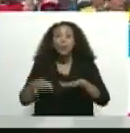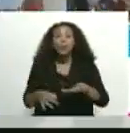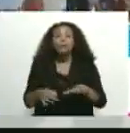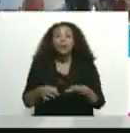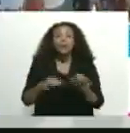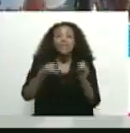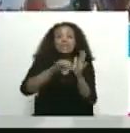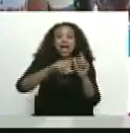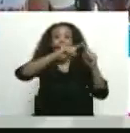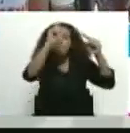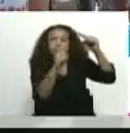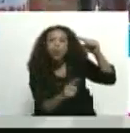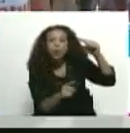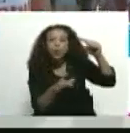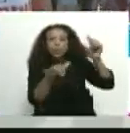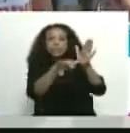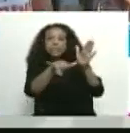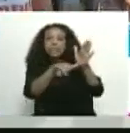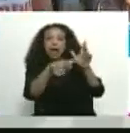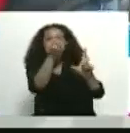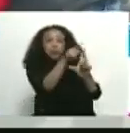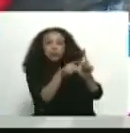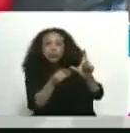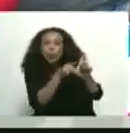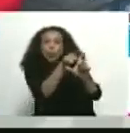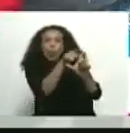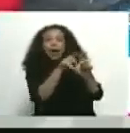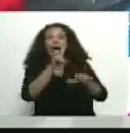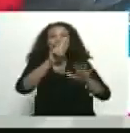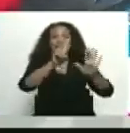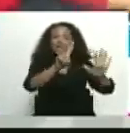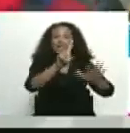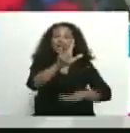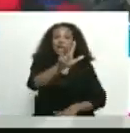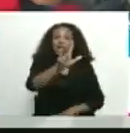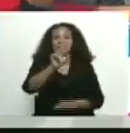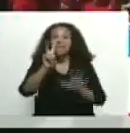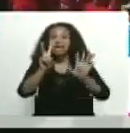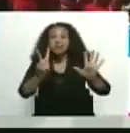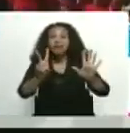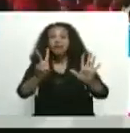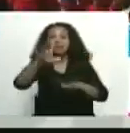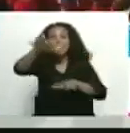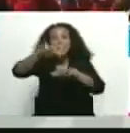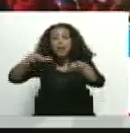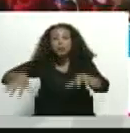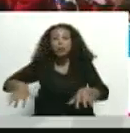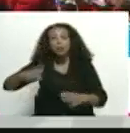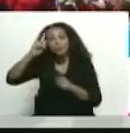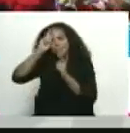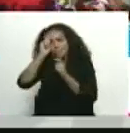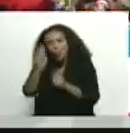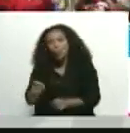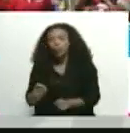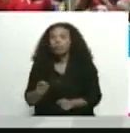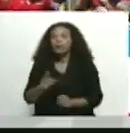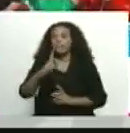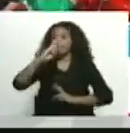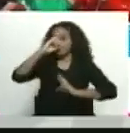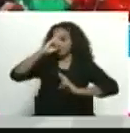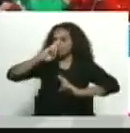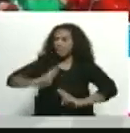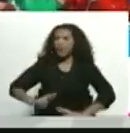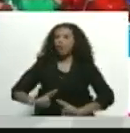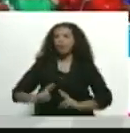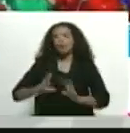Catatumbo, parroquia Encontrado, a las 37 marchas, mi afecto, mi reconocimiento, y lo que